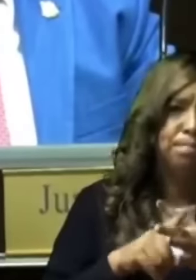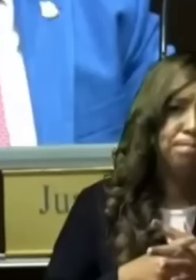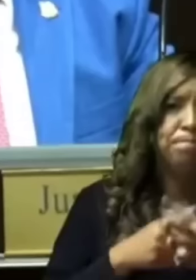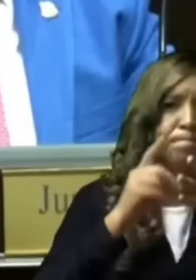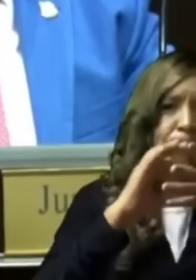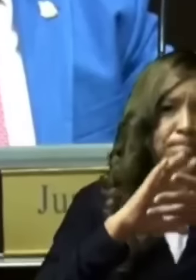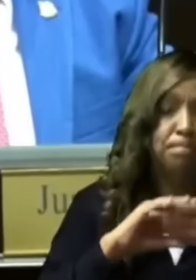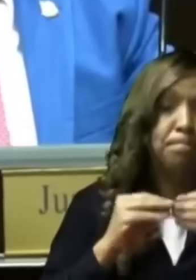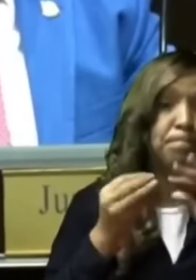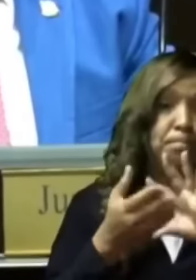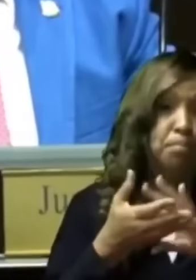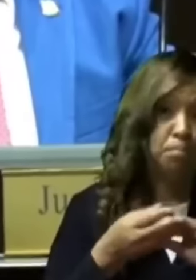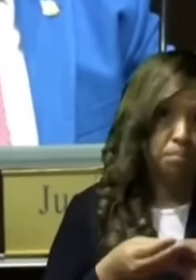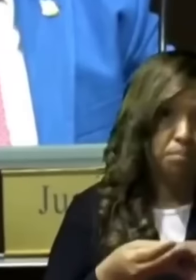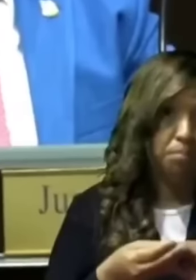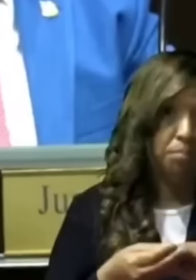del pensamiento